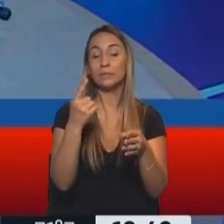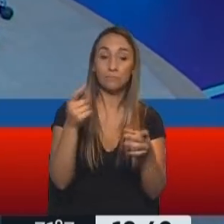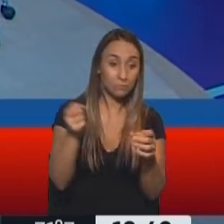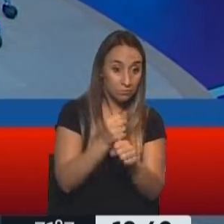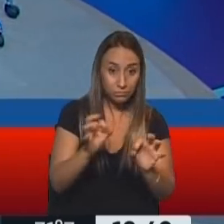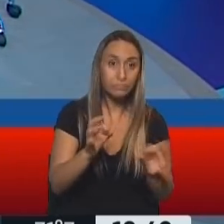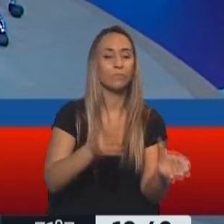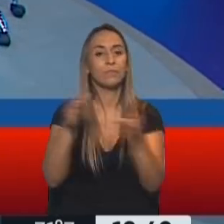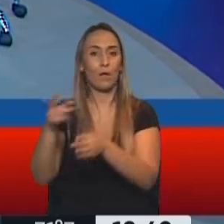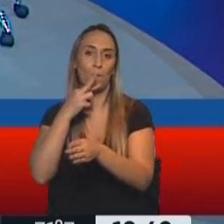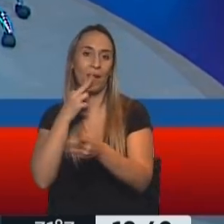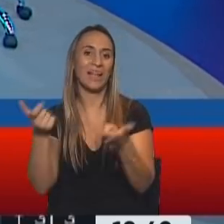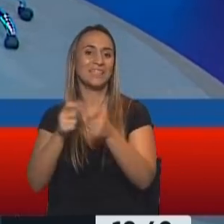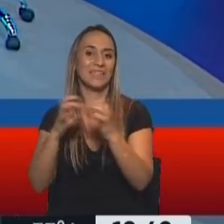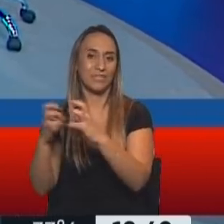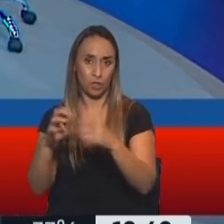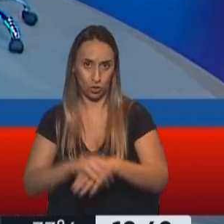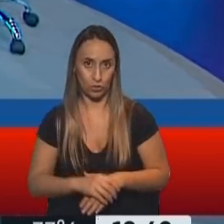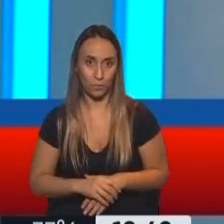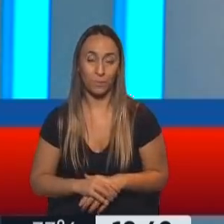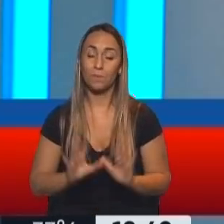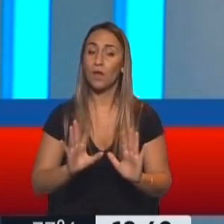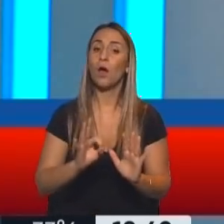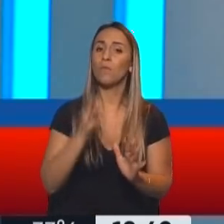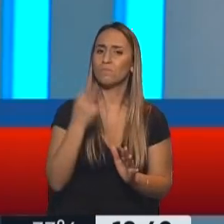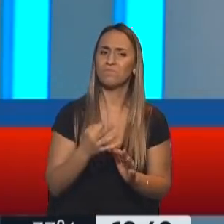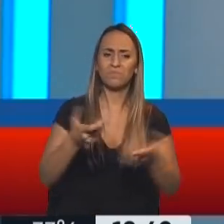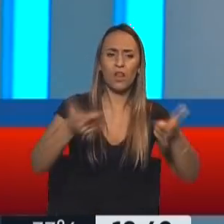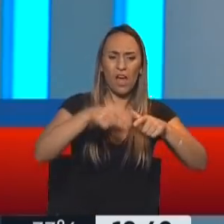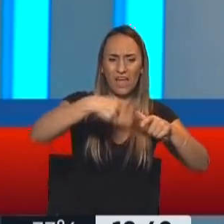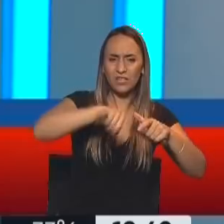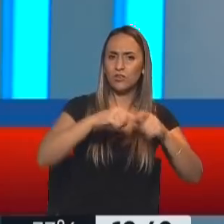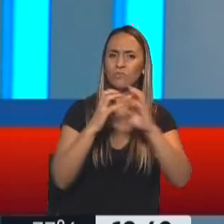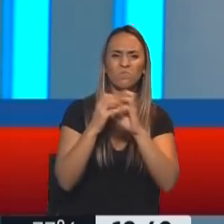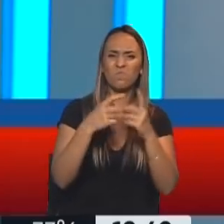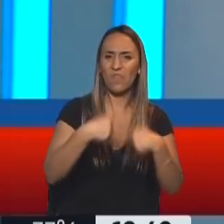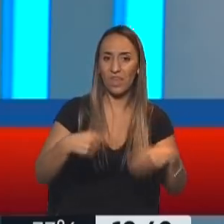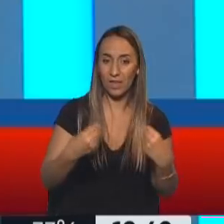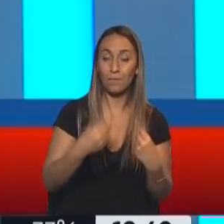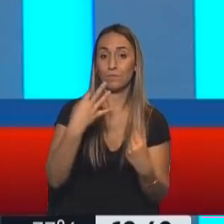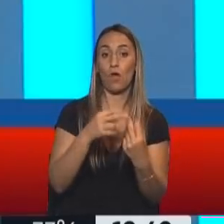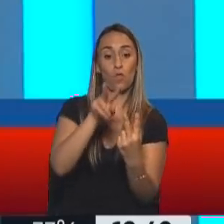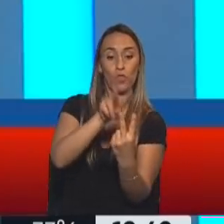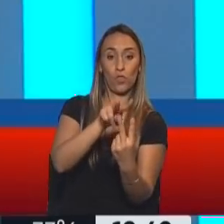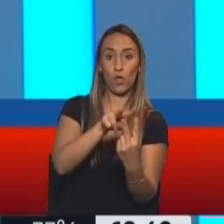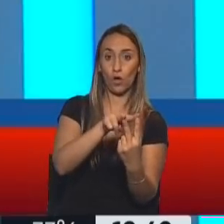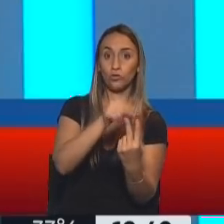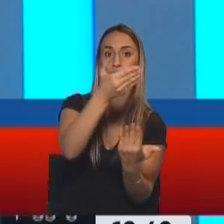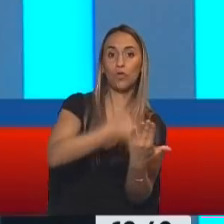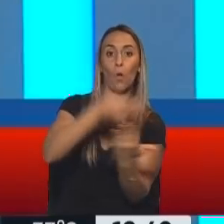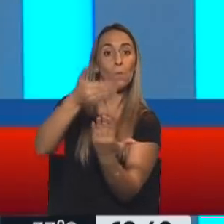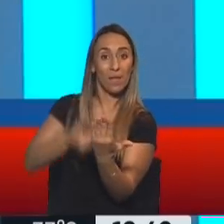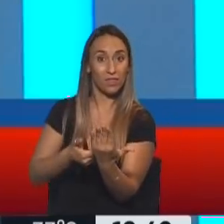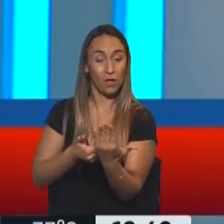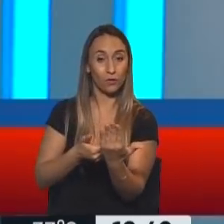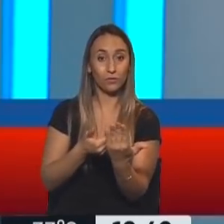discutir los diputados para firmar el dictamen? Lo que decía NASA, esos dos memorándum, eso no se toca. Eso se dice,